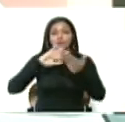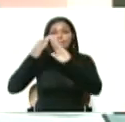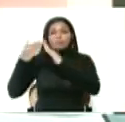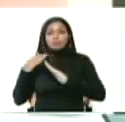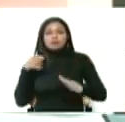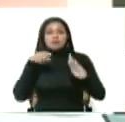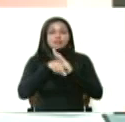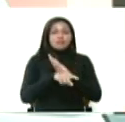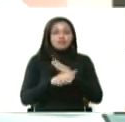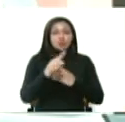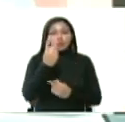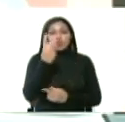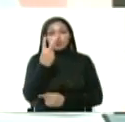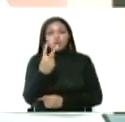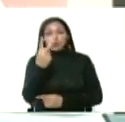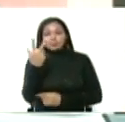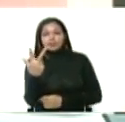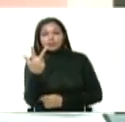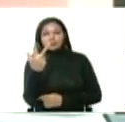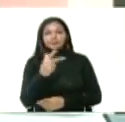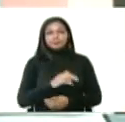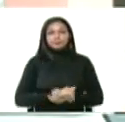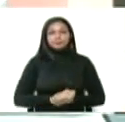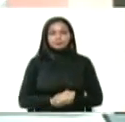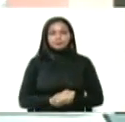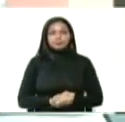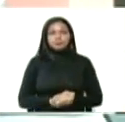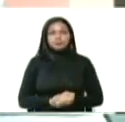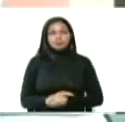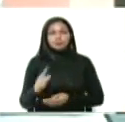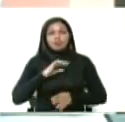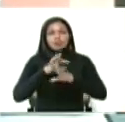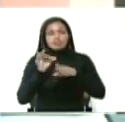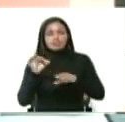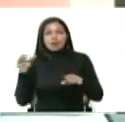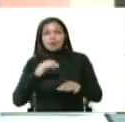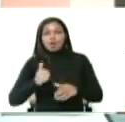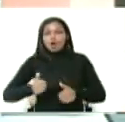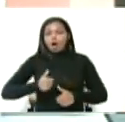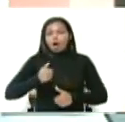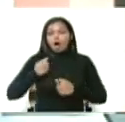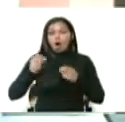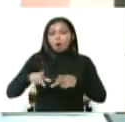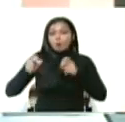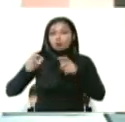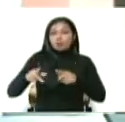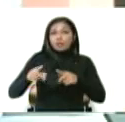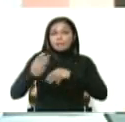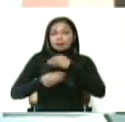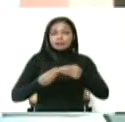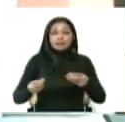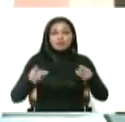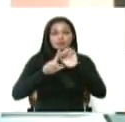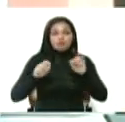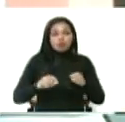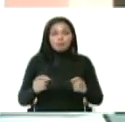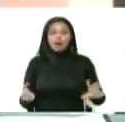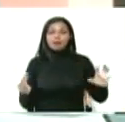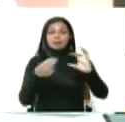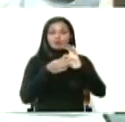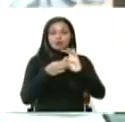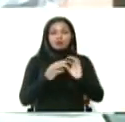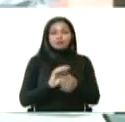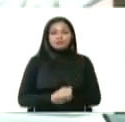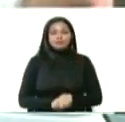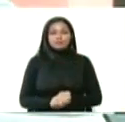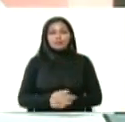1, Barrio Adentro 2, Barrio Adentro 3. Veámoslos como la oportunidad para articular definitivamente todo,